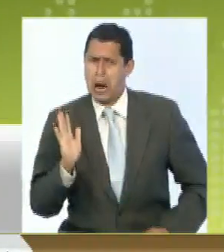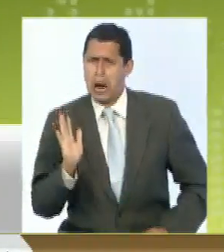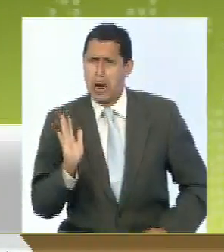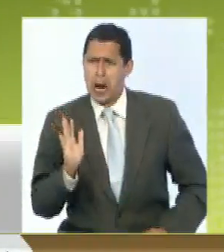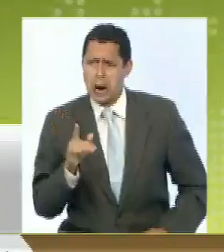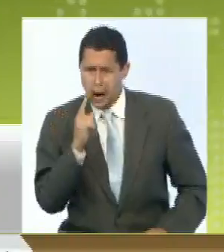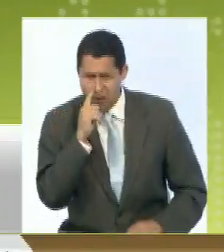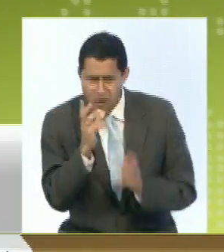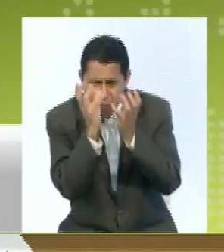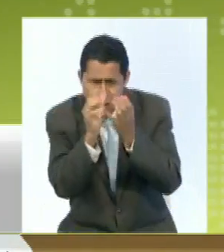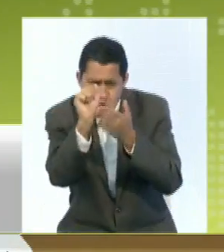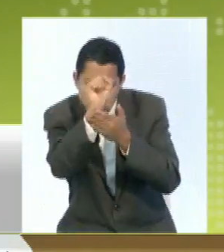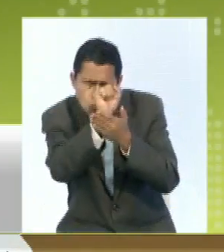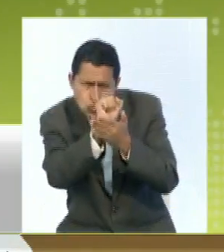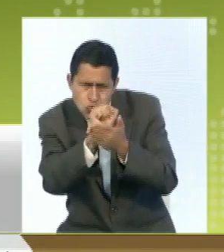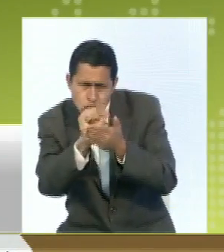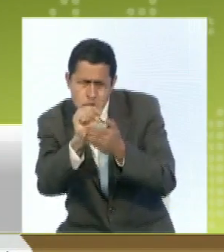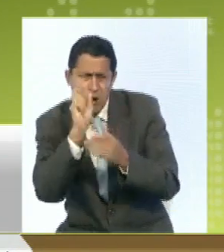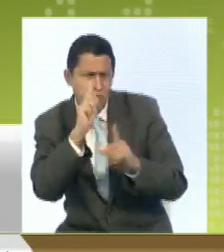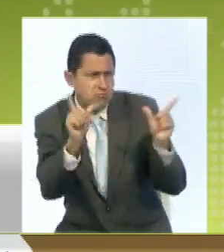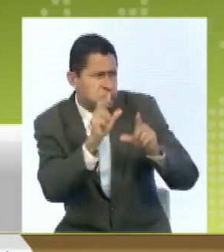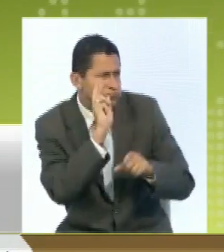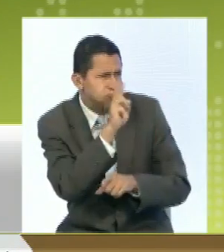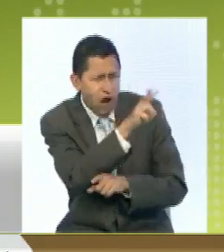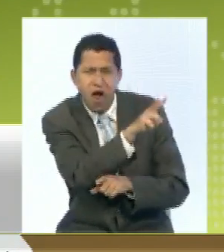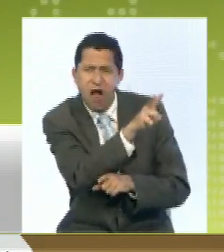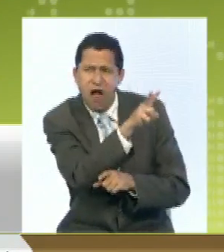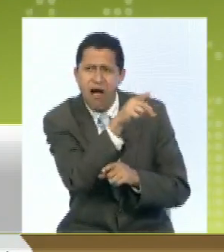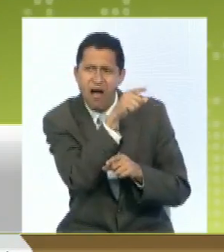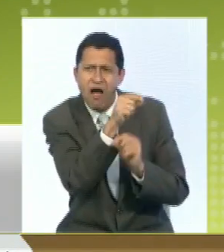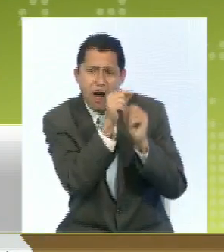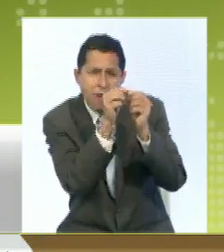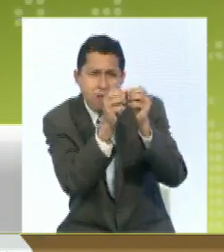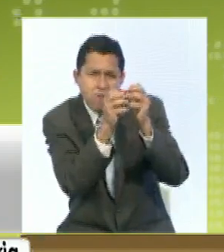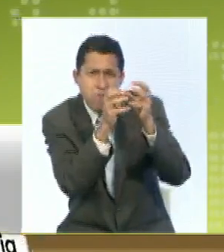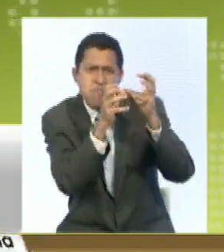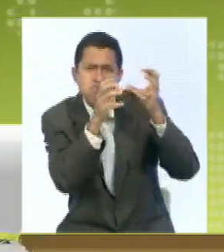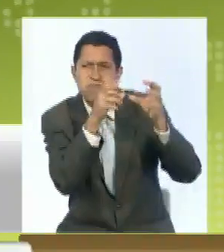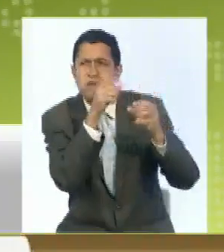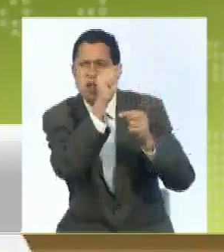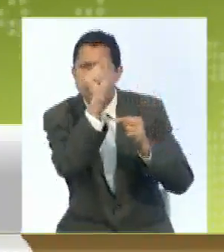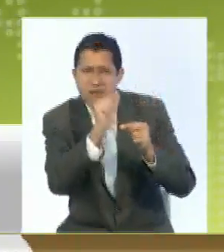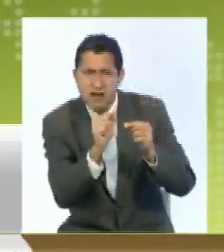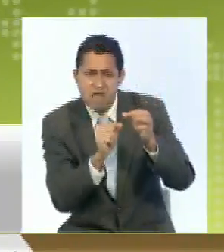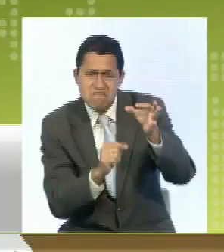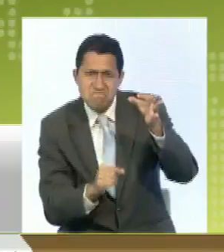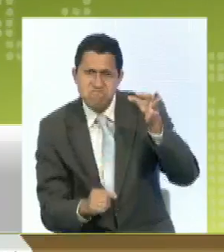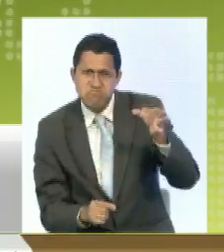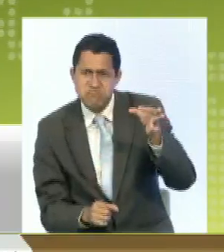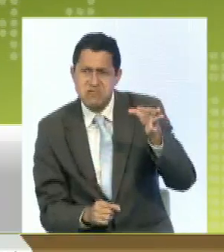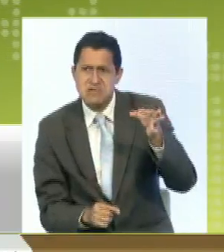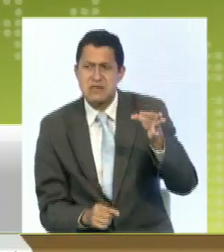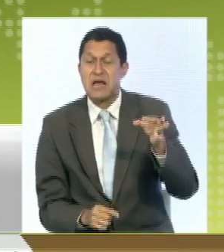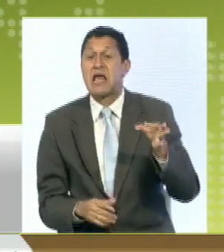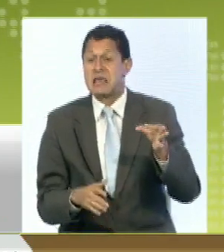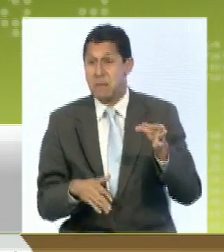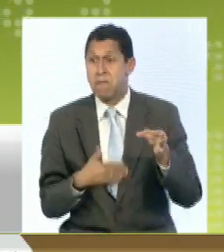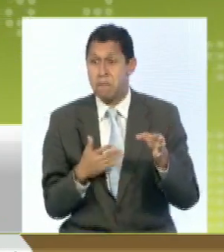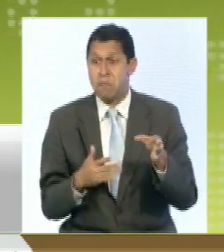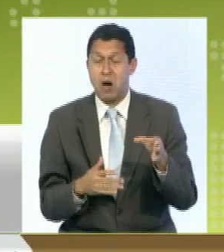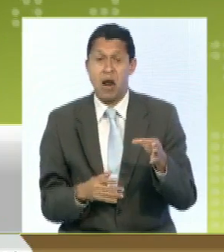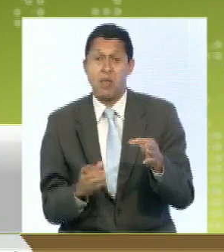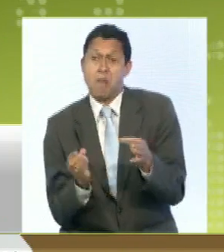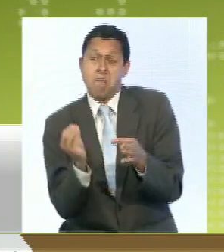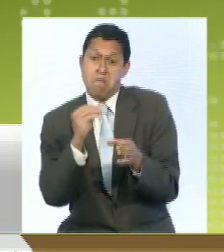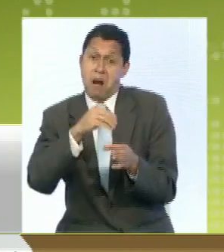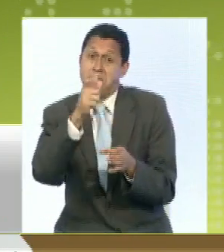uno va a ver va a percatarse de la dilatación de esas venas incluso ese plexo se puede dilatar pero